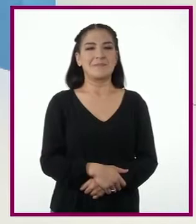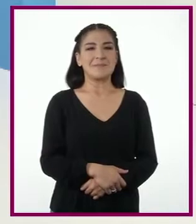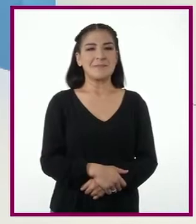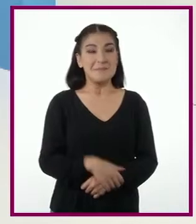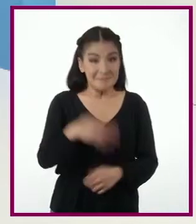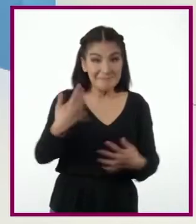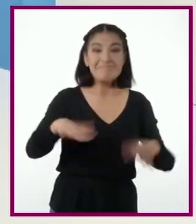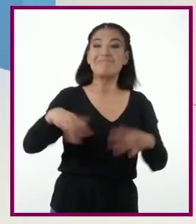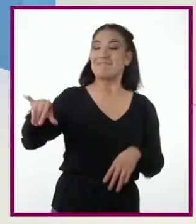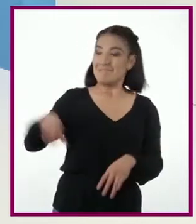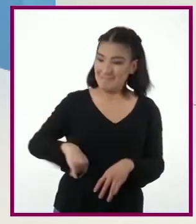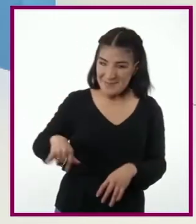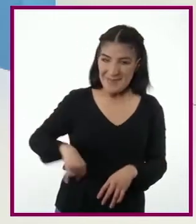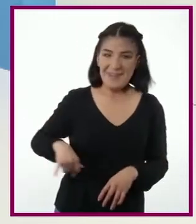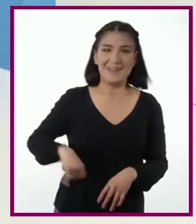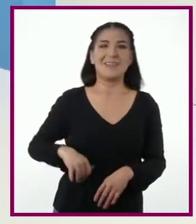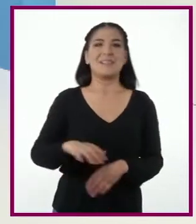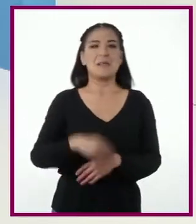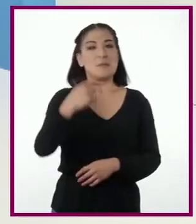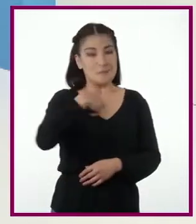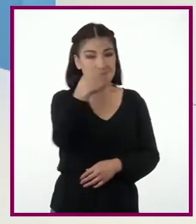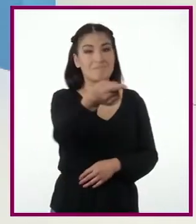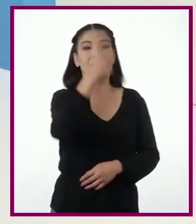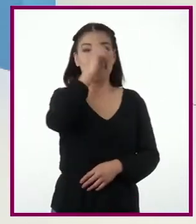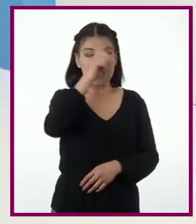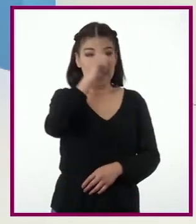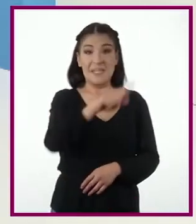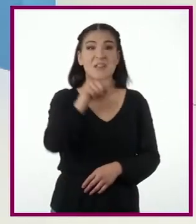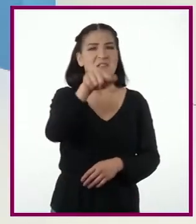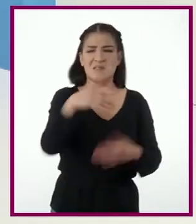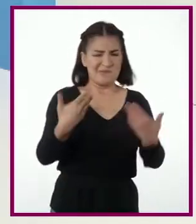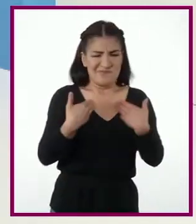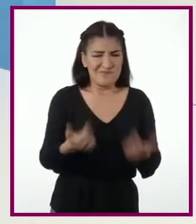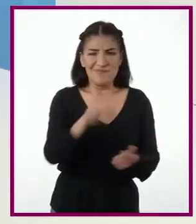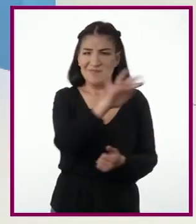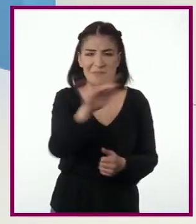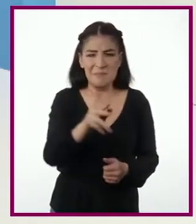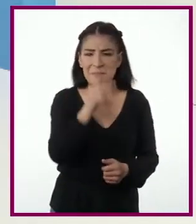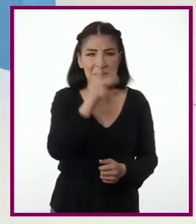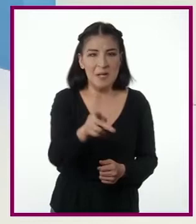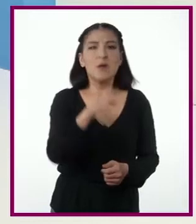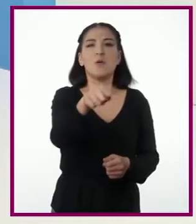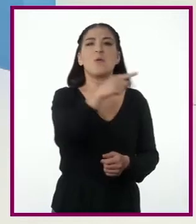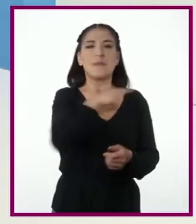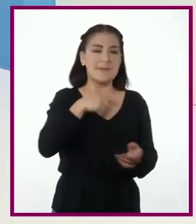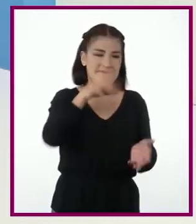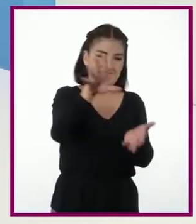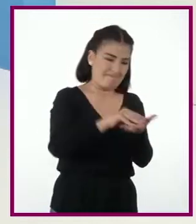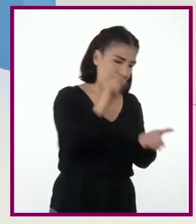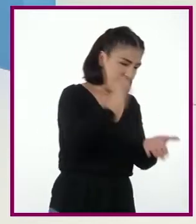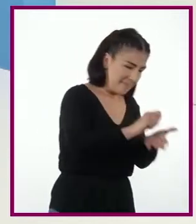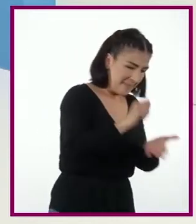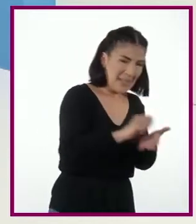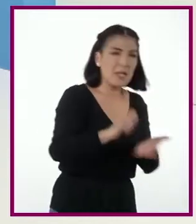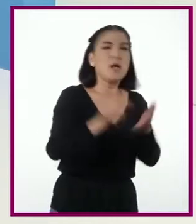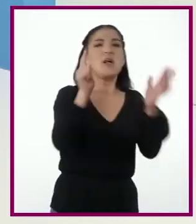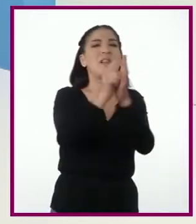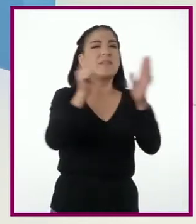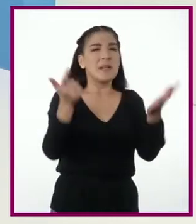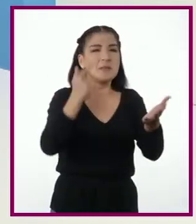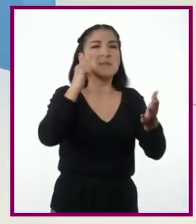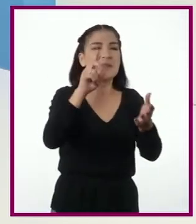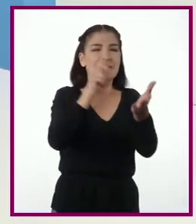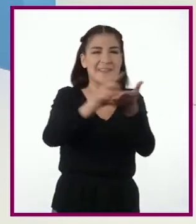¡Qué interesante! Les aconsejo que si no han comprendido alguna palabra, deben investigarla en algún diccionario